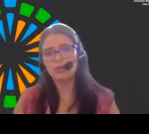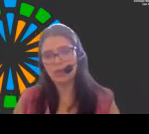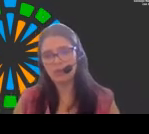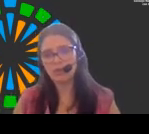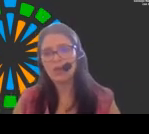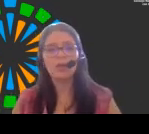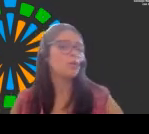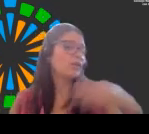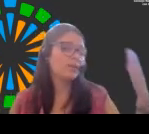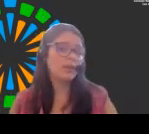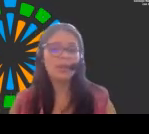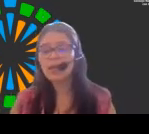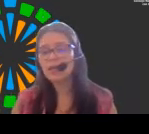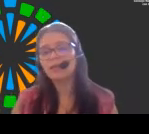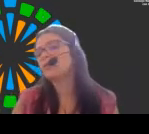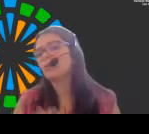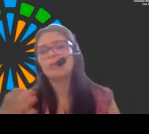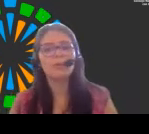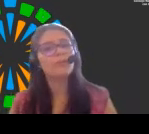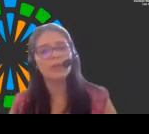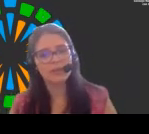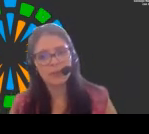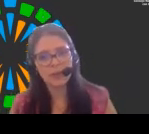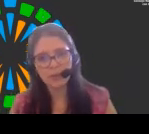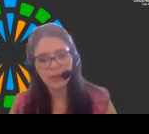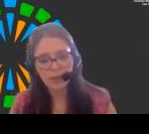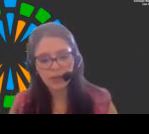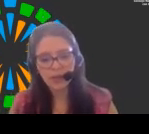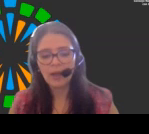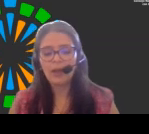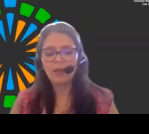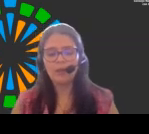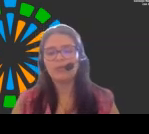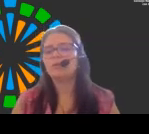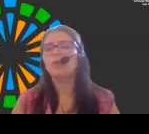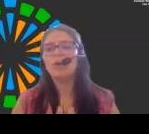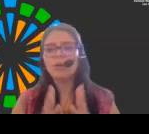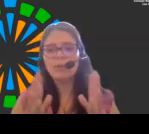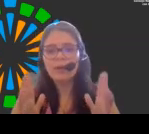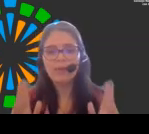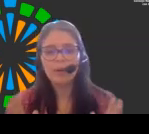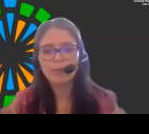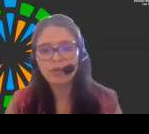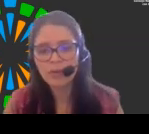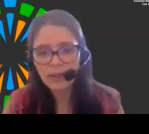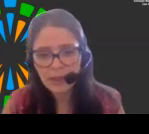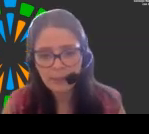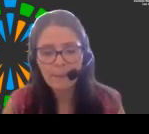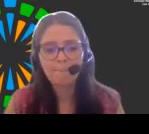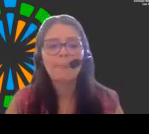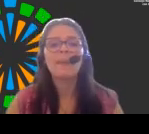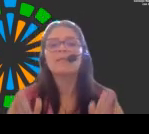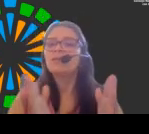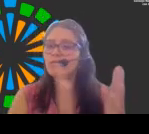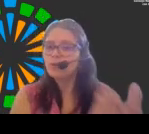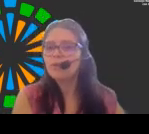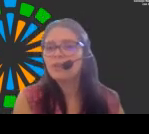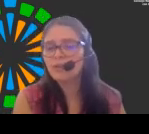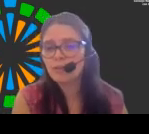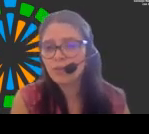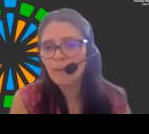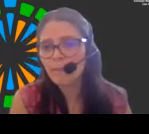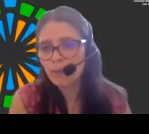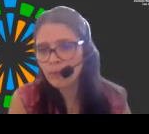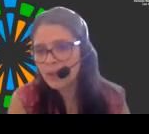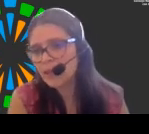cambiado a través de los años lo que se medía antes no es lo mismo que se mía ahora no les voy a enredar mucho con el tema si